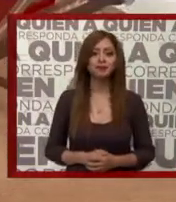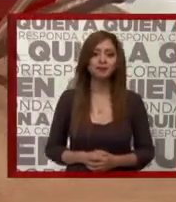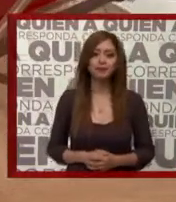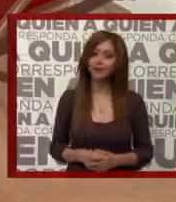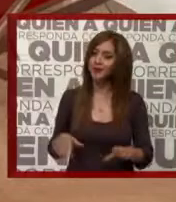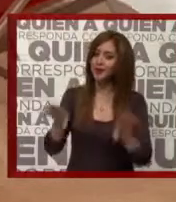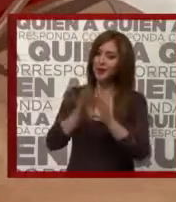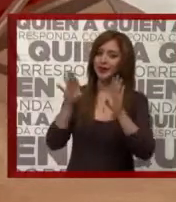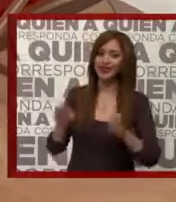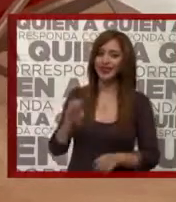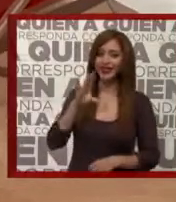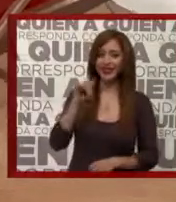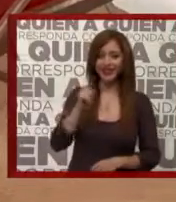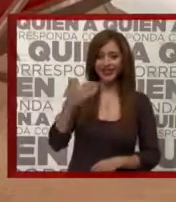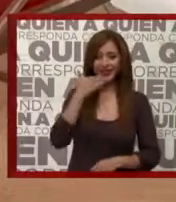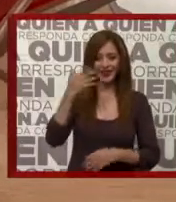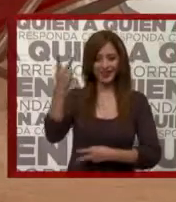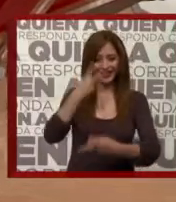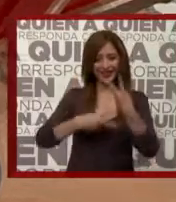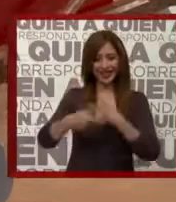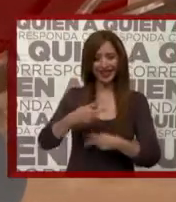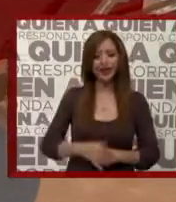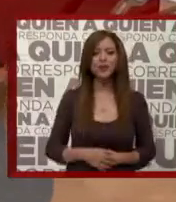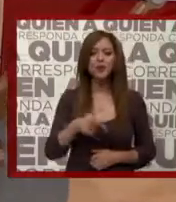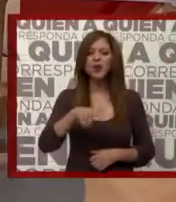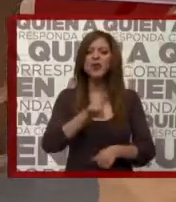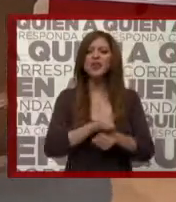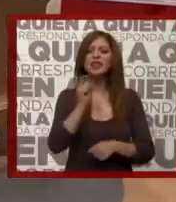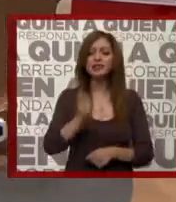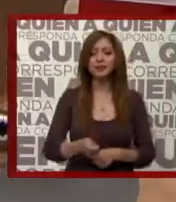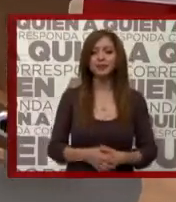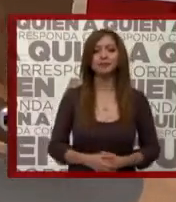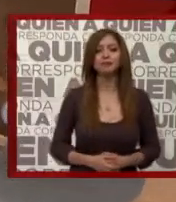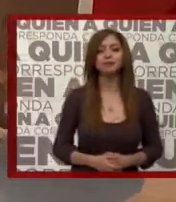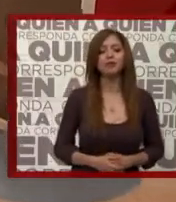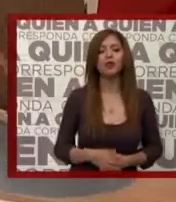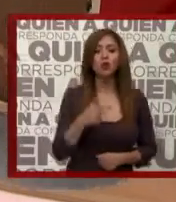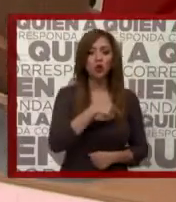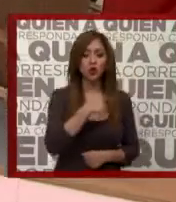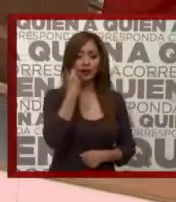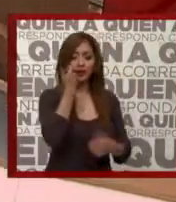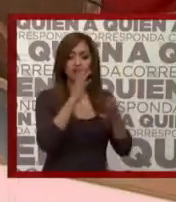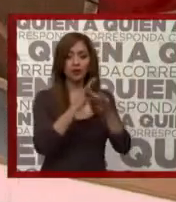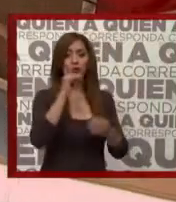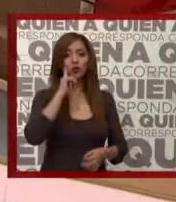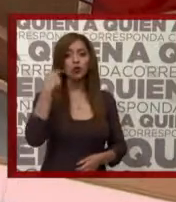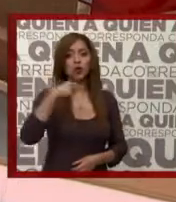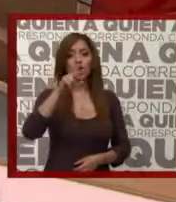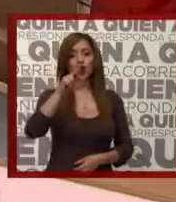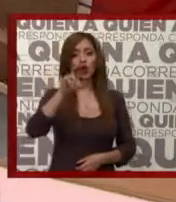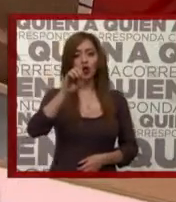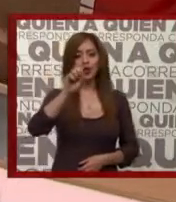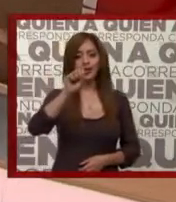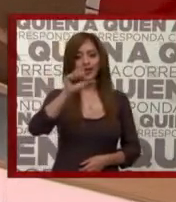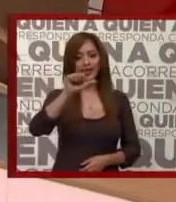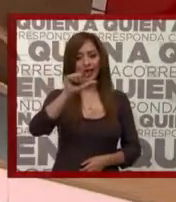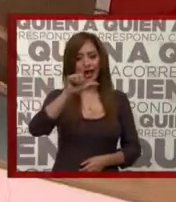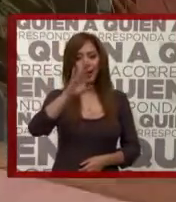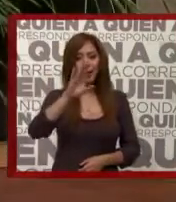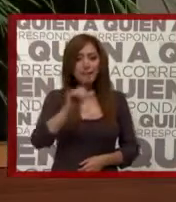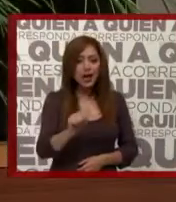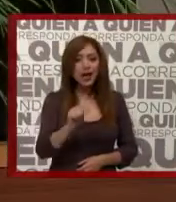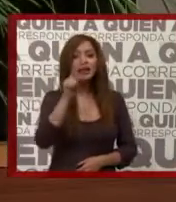¿Cómo estás, Constanza? Bienvenida. Bien, muchas gracias. ¿Qué nos traes de nuevo? Cuéntame. Pues les vengo a platicar la historia de la señora Rosalba. Algo común,